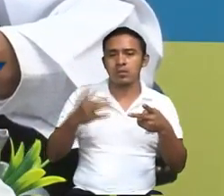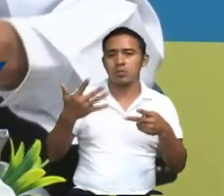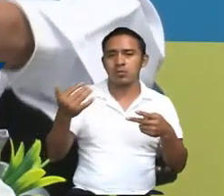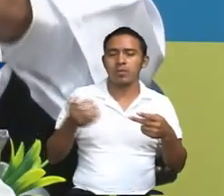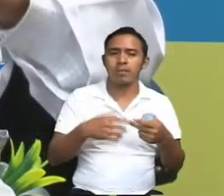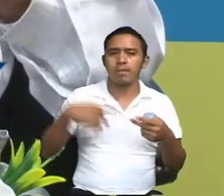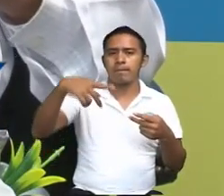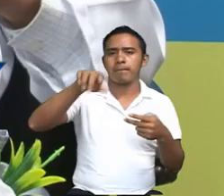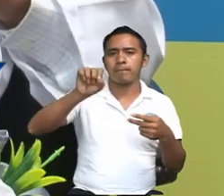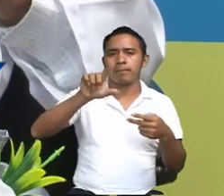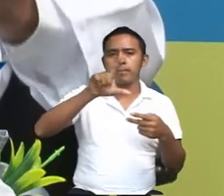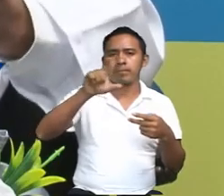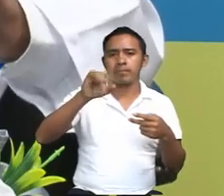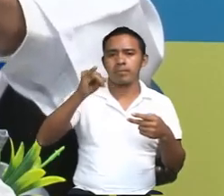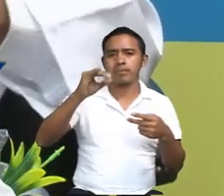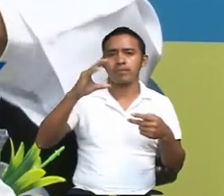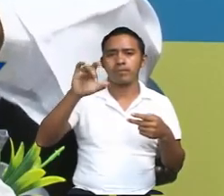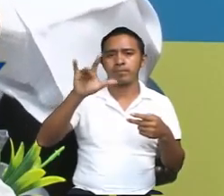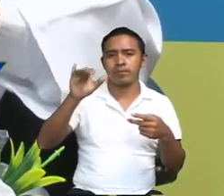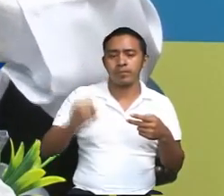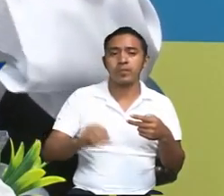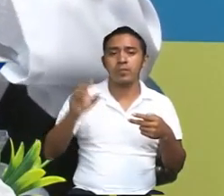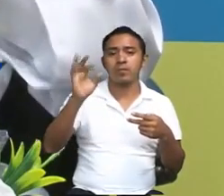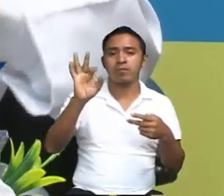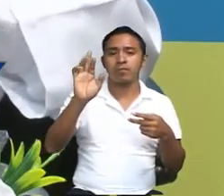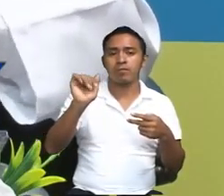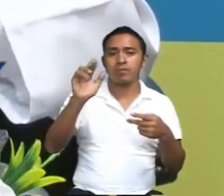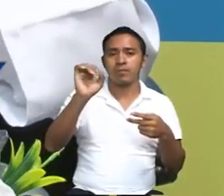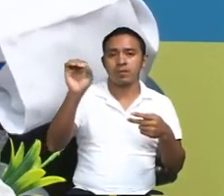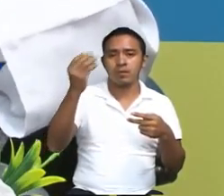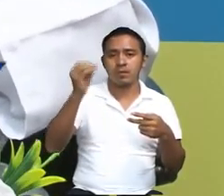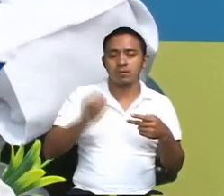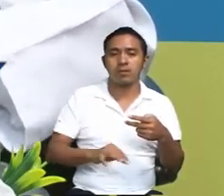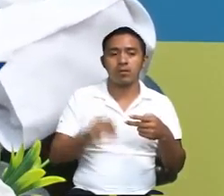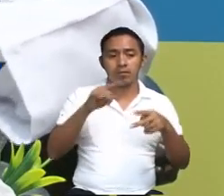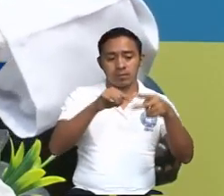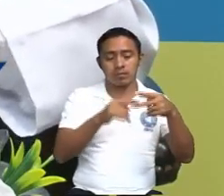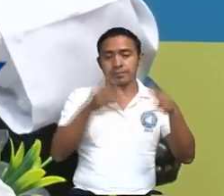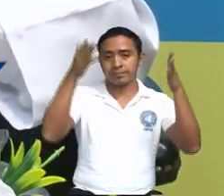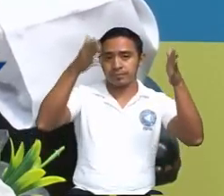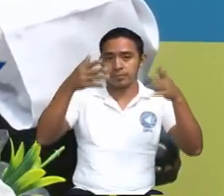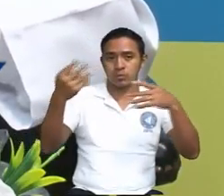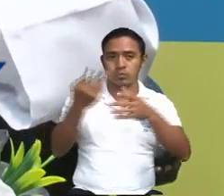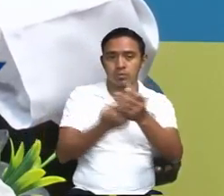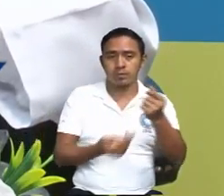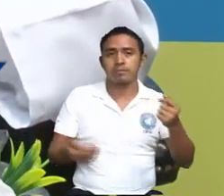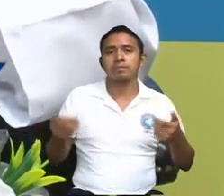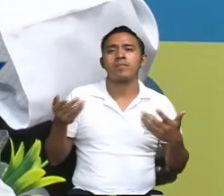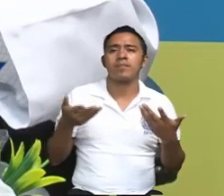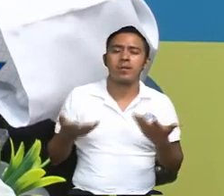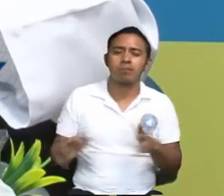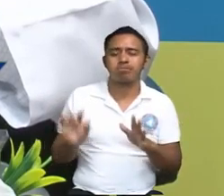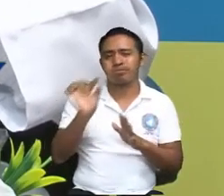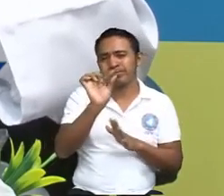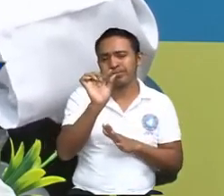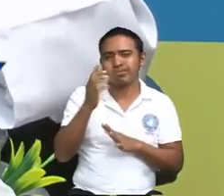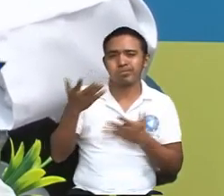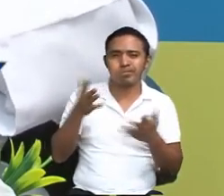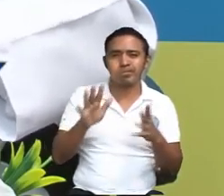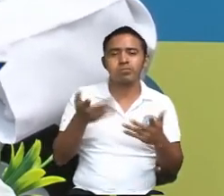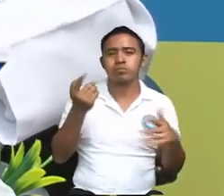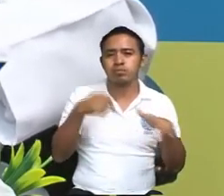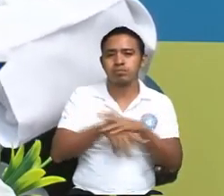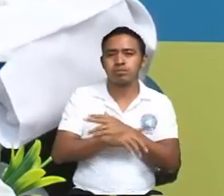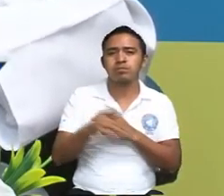Ya. Entonces, nosotras, las dos unidades, abarcamos la totalidad del distrito. Algo un poquito más de meta